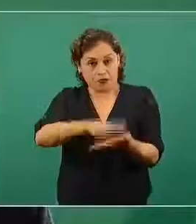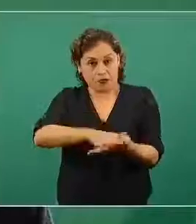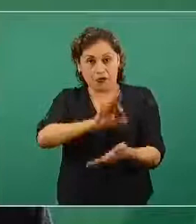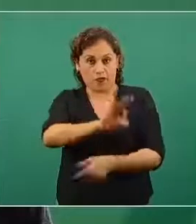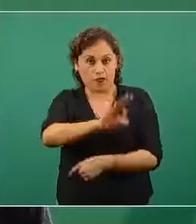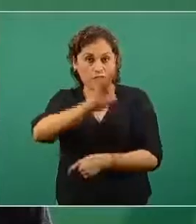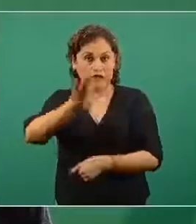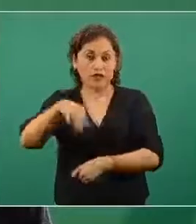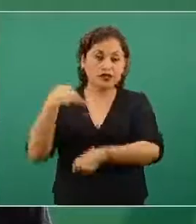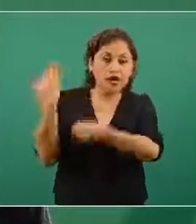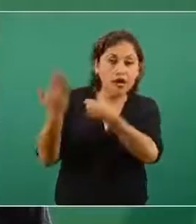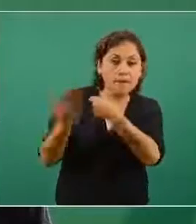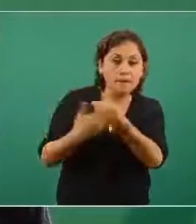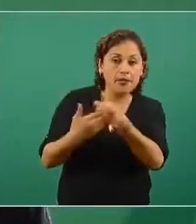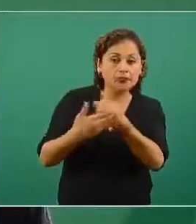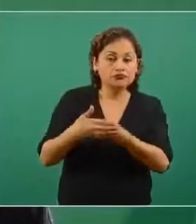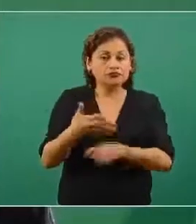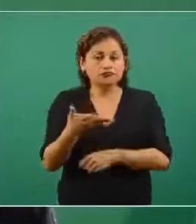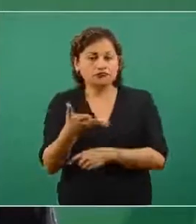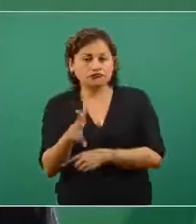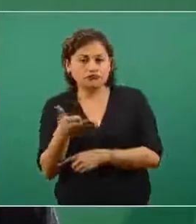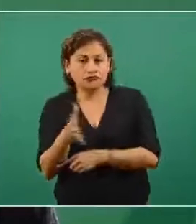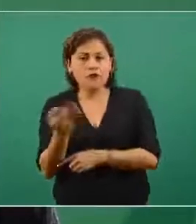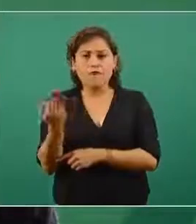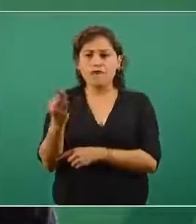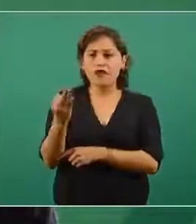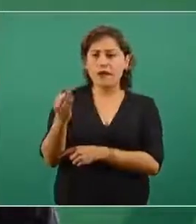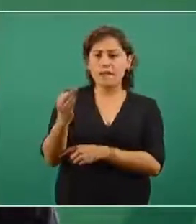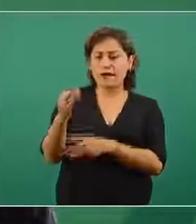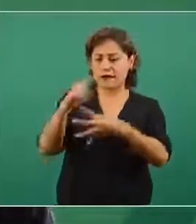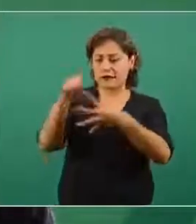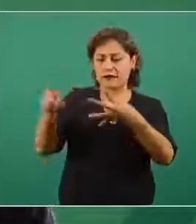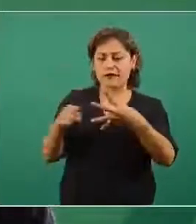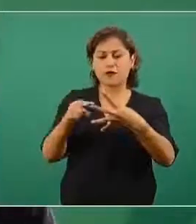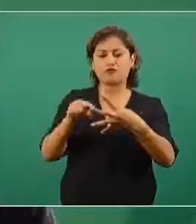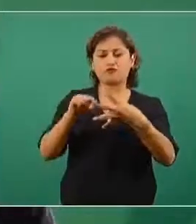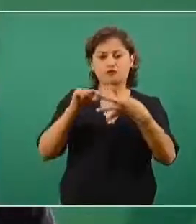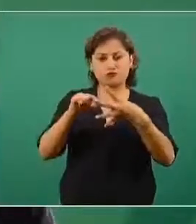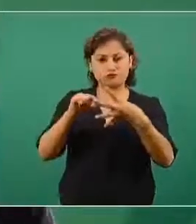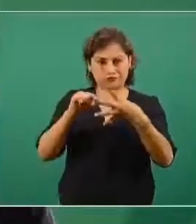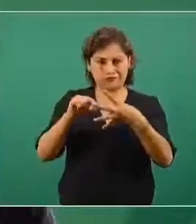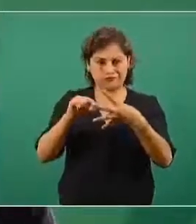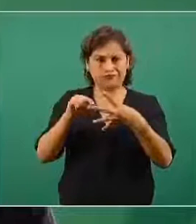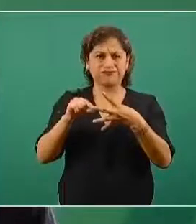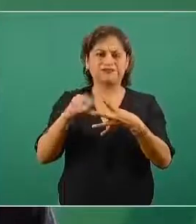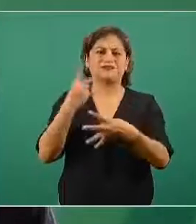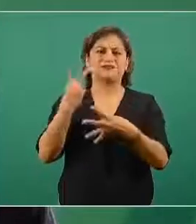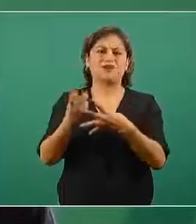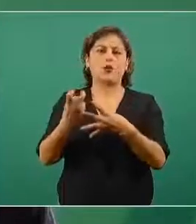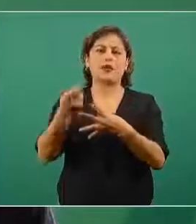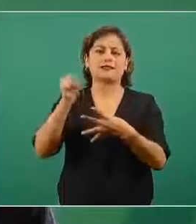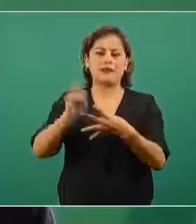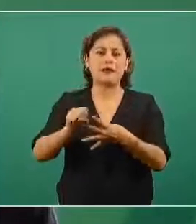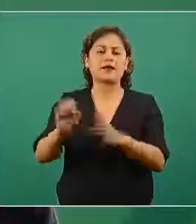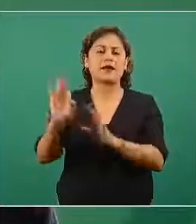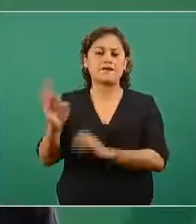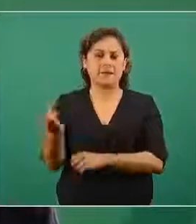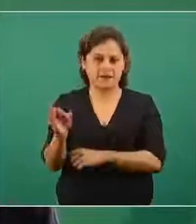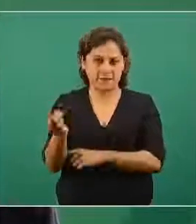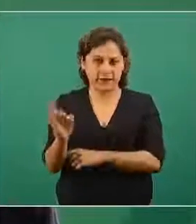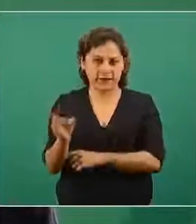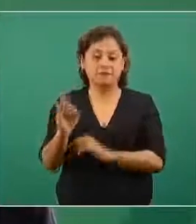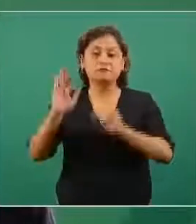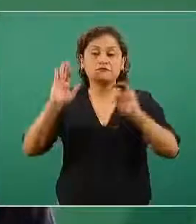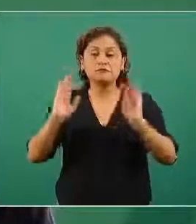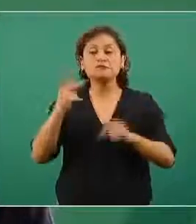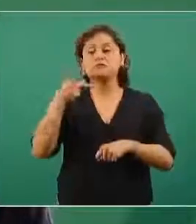siguiente entrega para mediados de febrero, la segunda semana de febrero. Sin embargo, están abiertas y